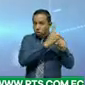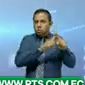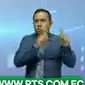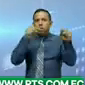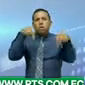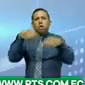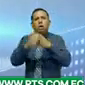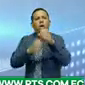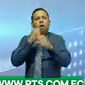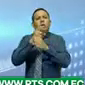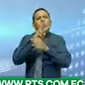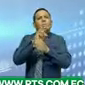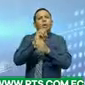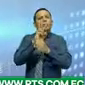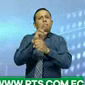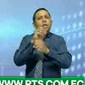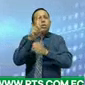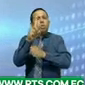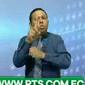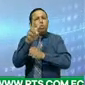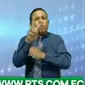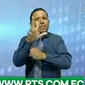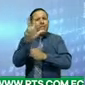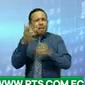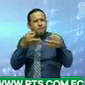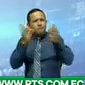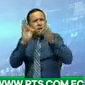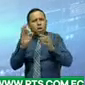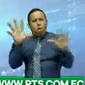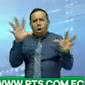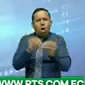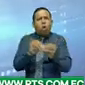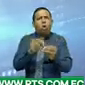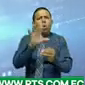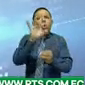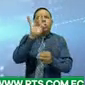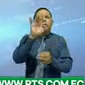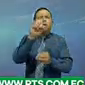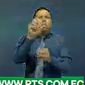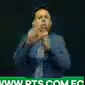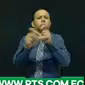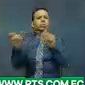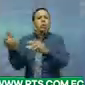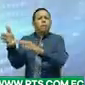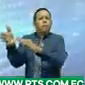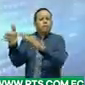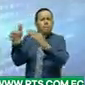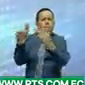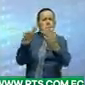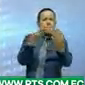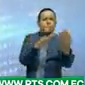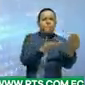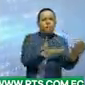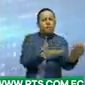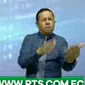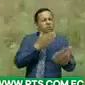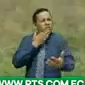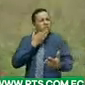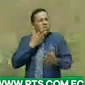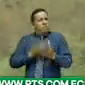ese 23 de febrero se llegó a 80 muertes dentro de las cárceles. ¿Pero qué detonó esta